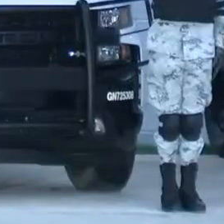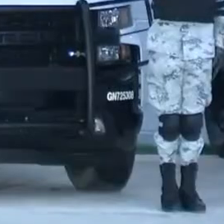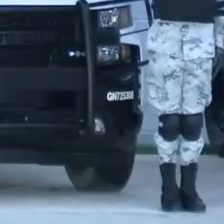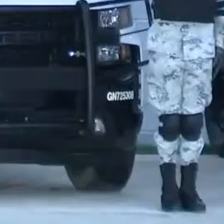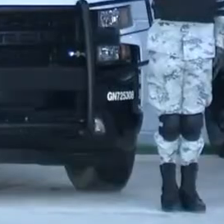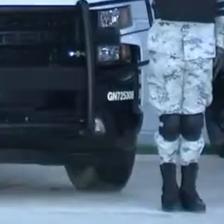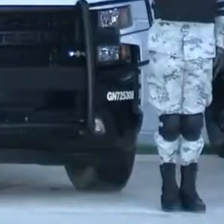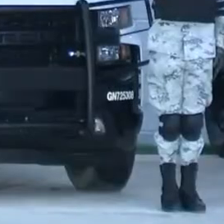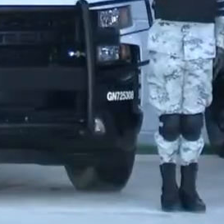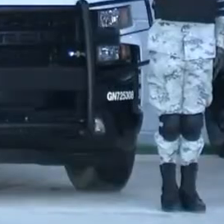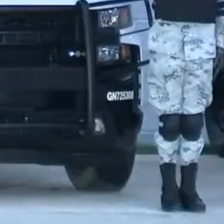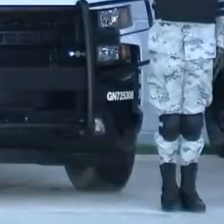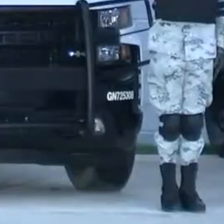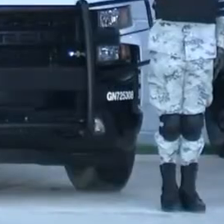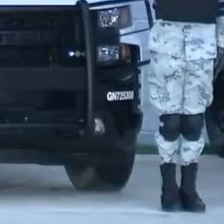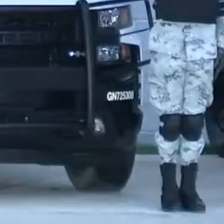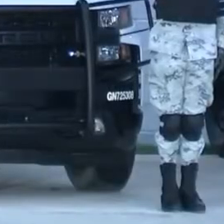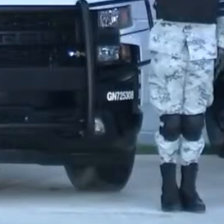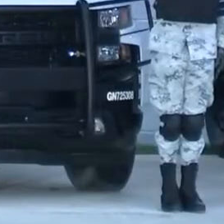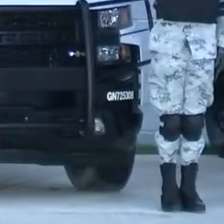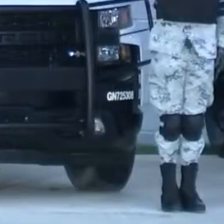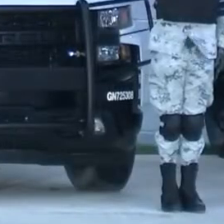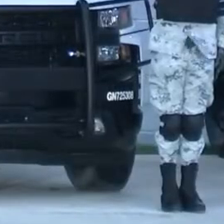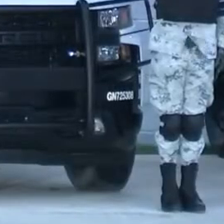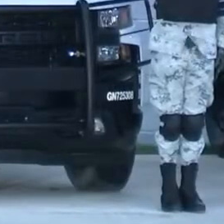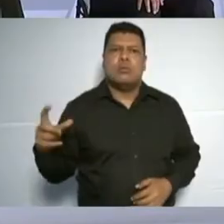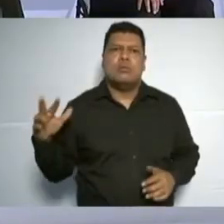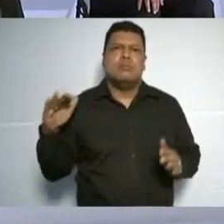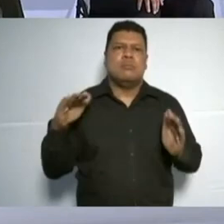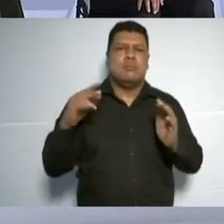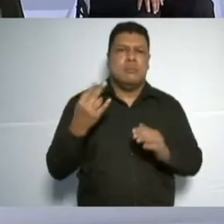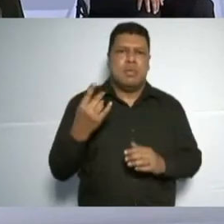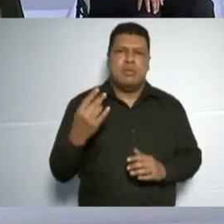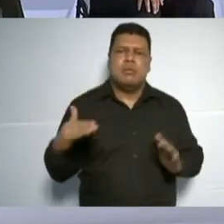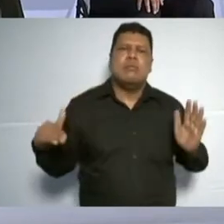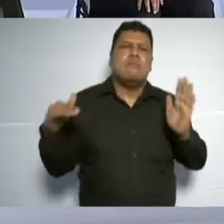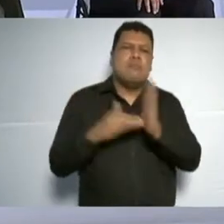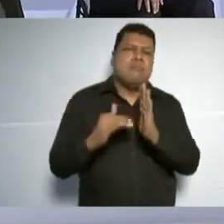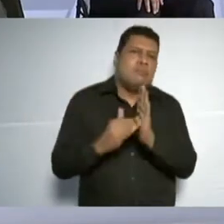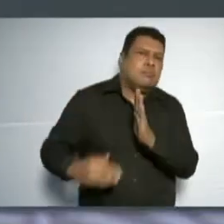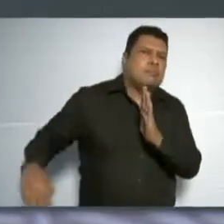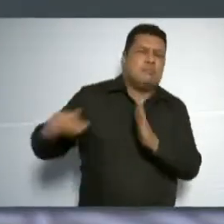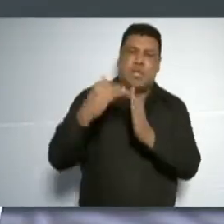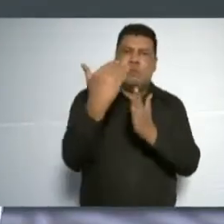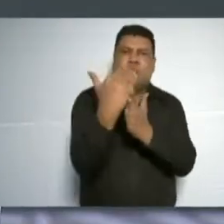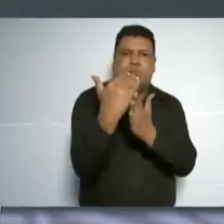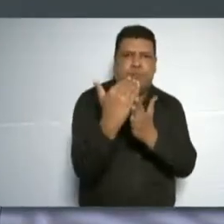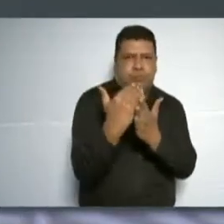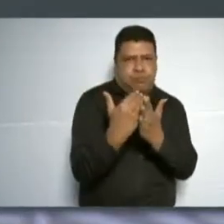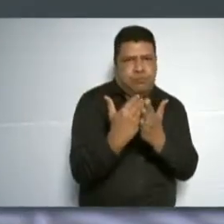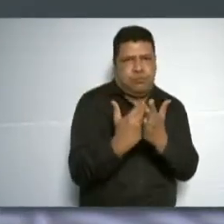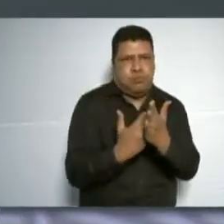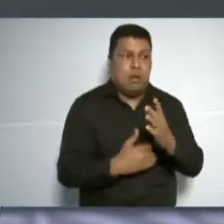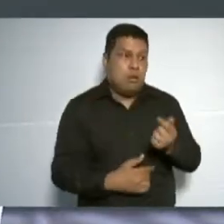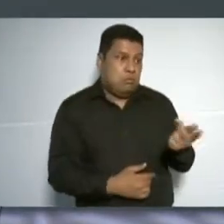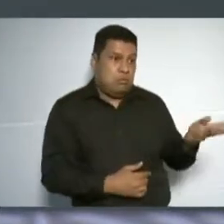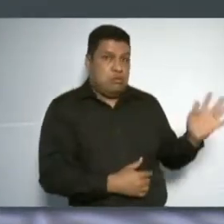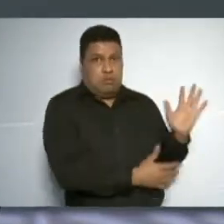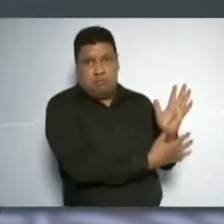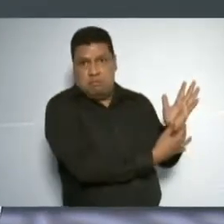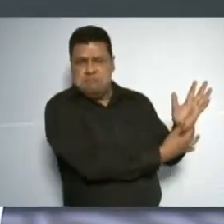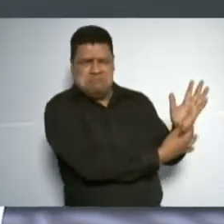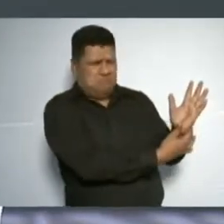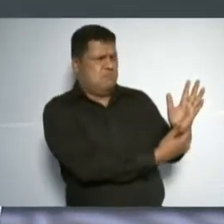Nos estamos ahorrando 225 mil millones de lo que estimaban iba a